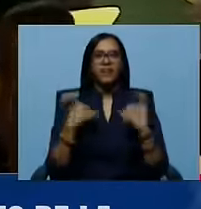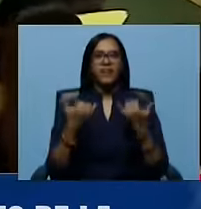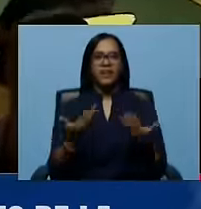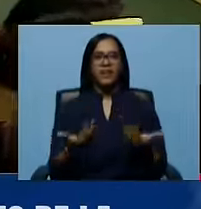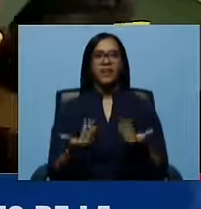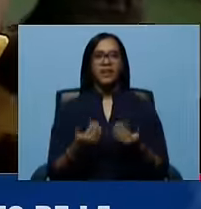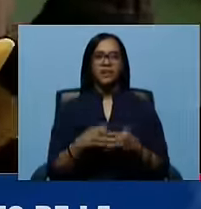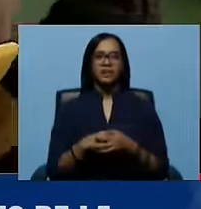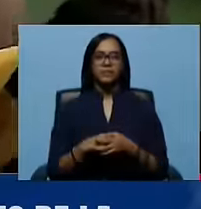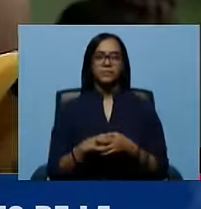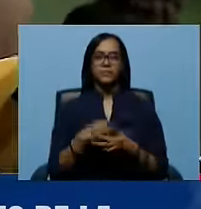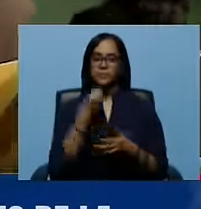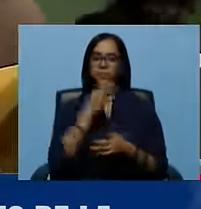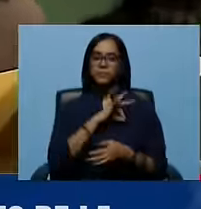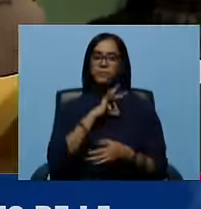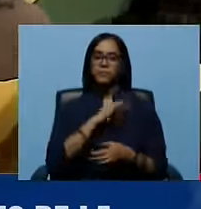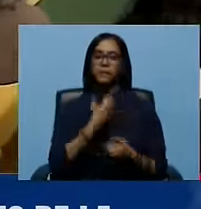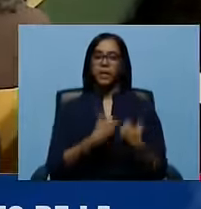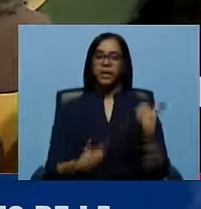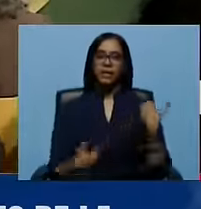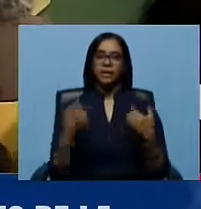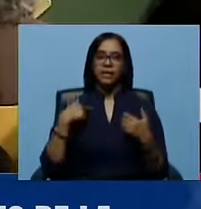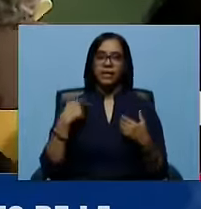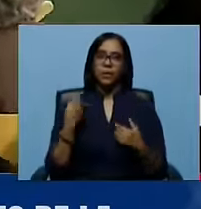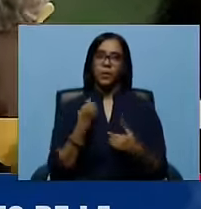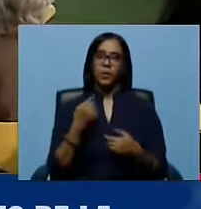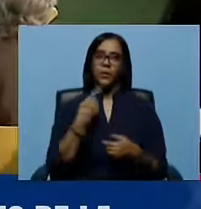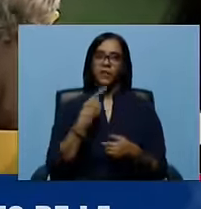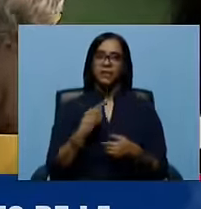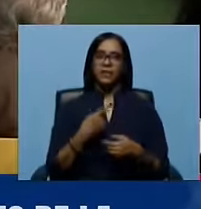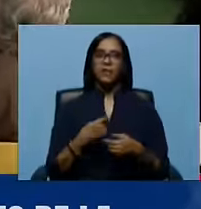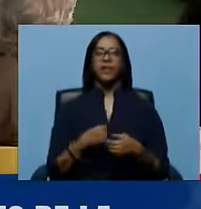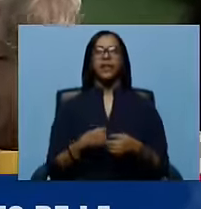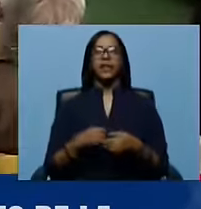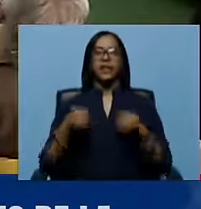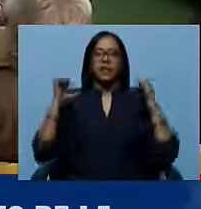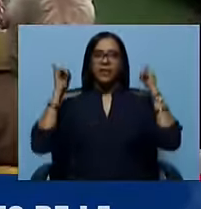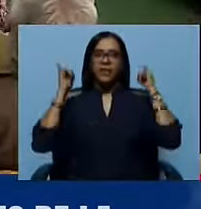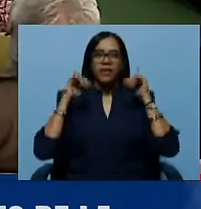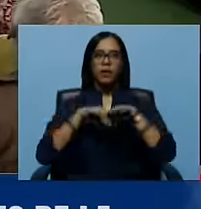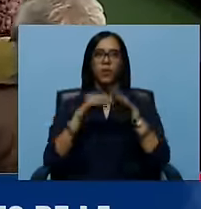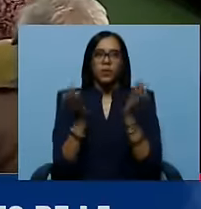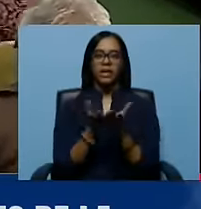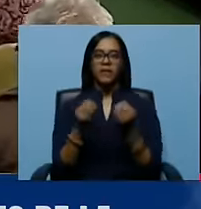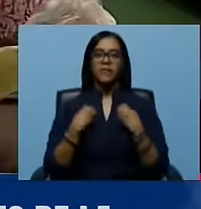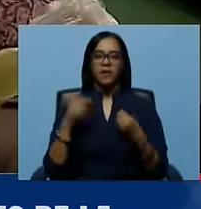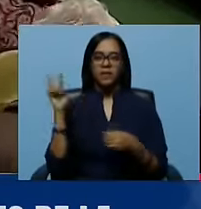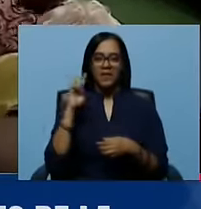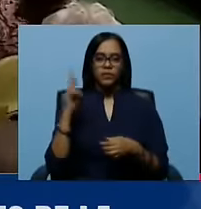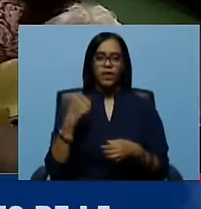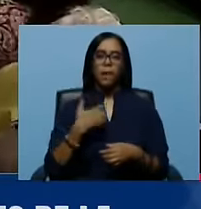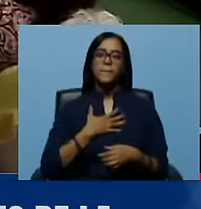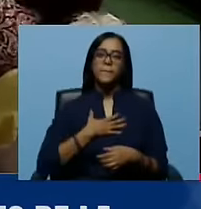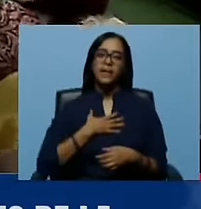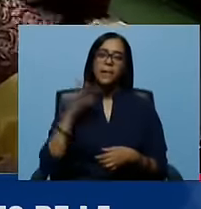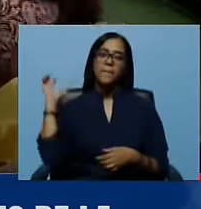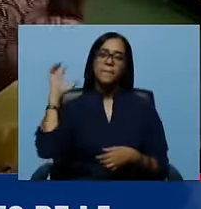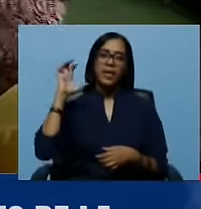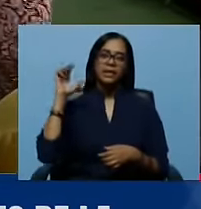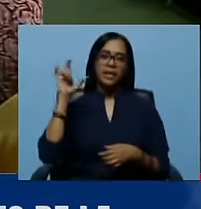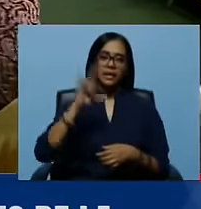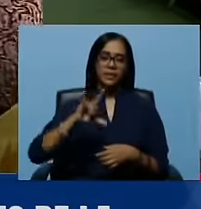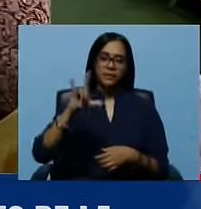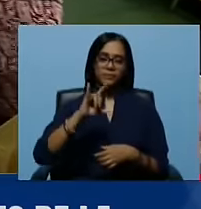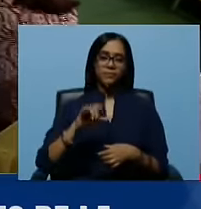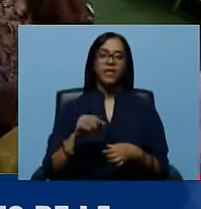Ernesto? Bueno, señor presidente, tenemos, como le decíamos, el Festival Mundial Viva Venezuela, mi patria querida, en pleno